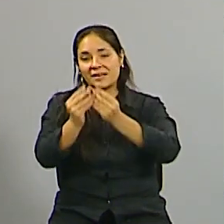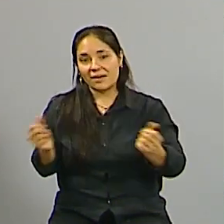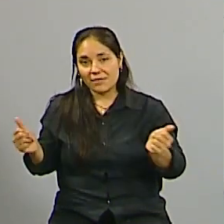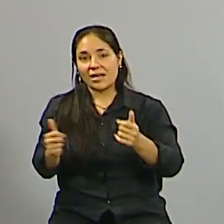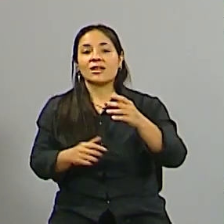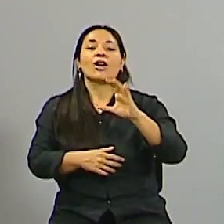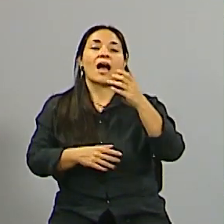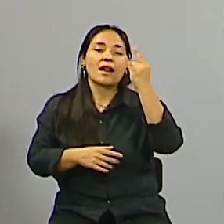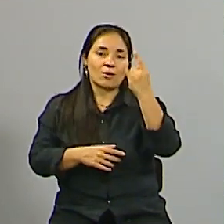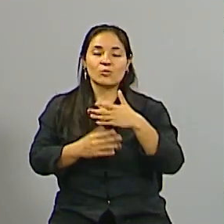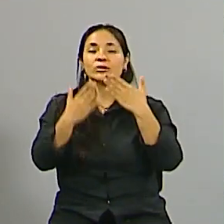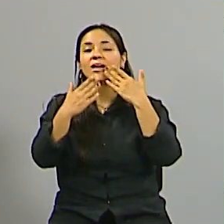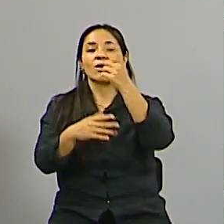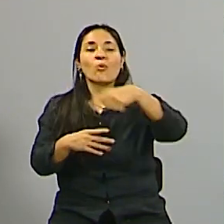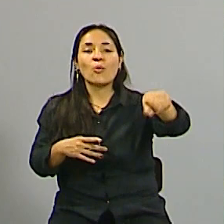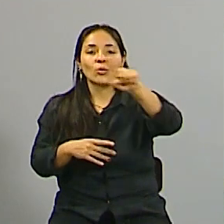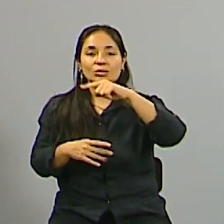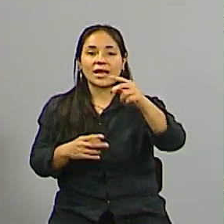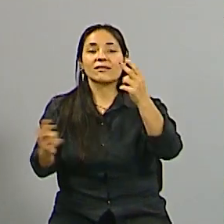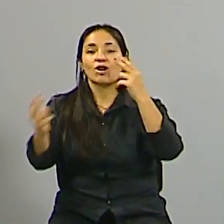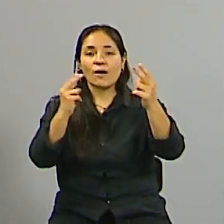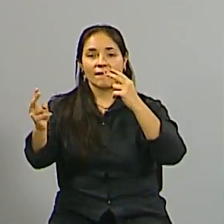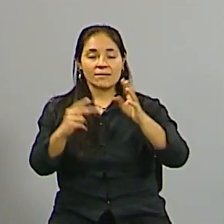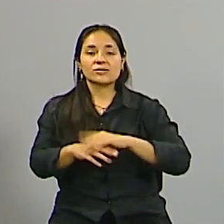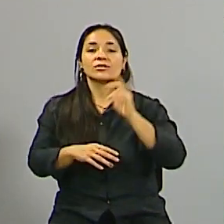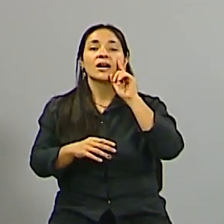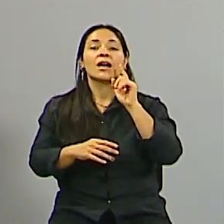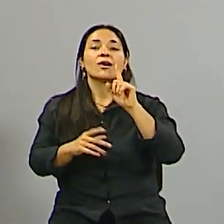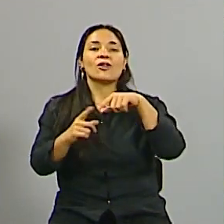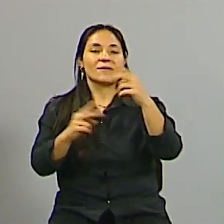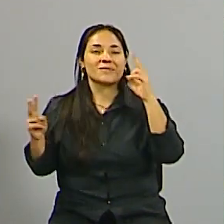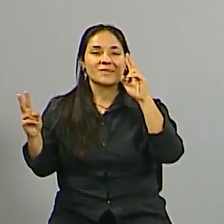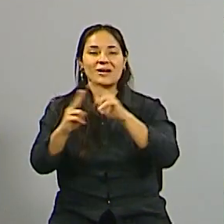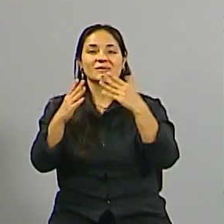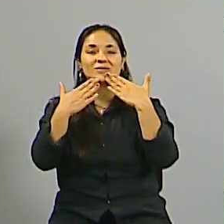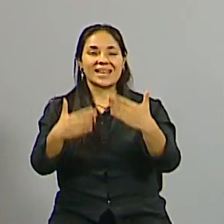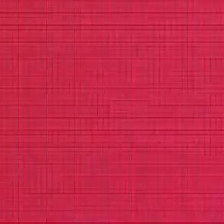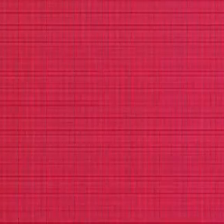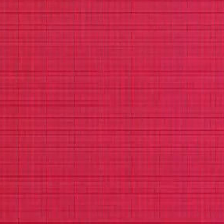Señal U. Le agradecemos a ustedes haber estado ahí del otro lado y será hasta la próxima. Muchas gracias.